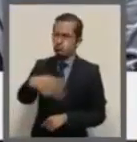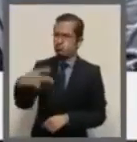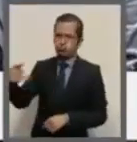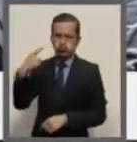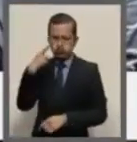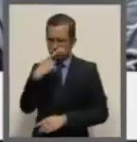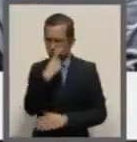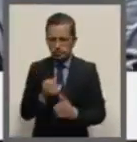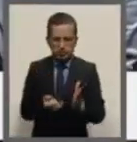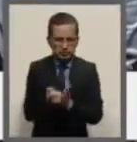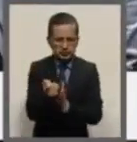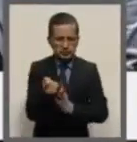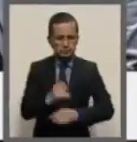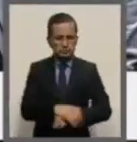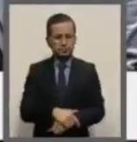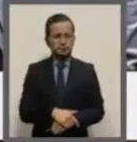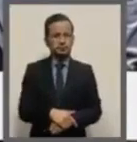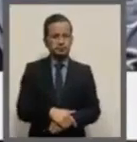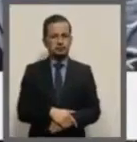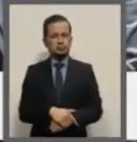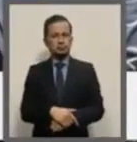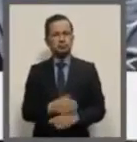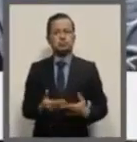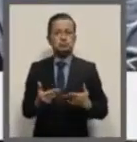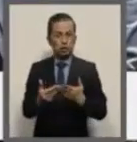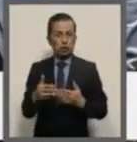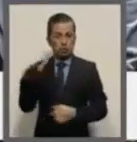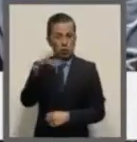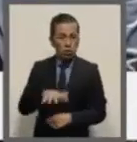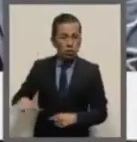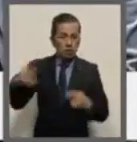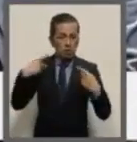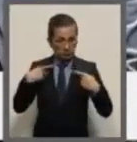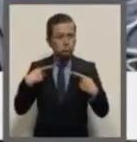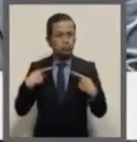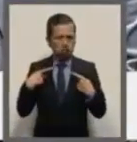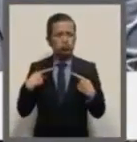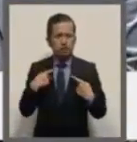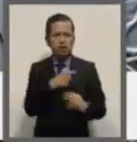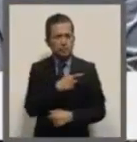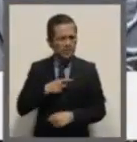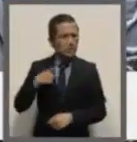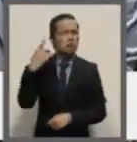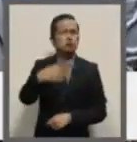Ya es tiempo de que los ciudadanos decidan sobre la vida política del país.